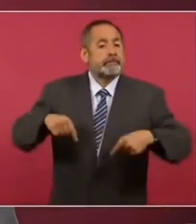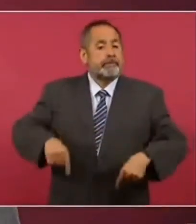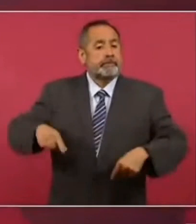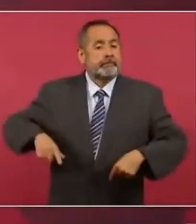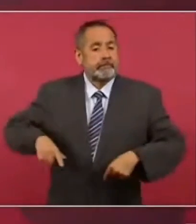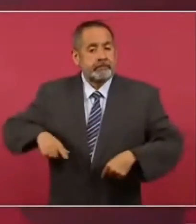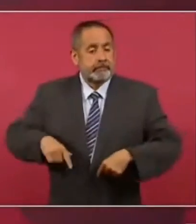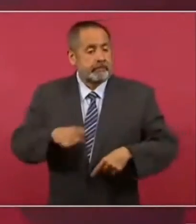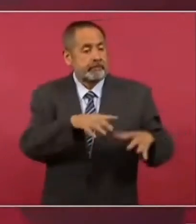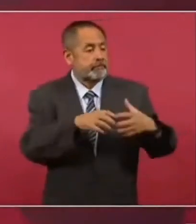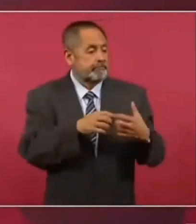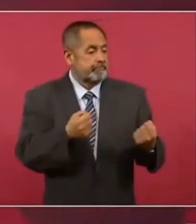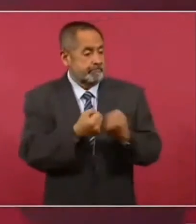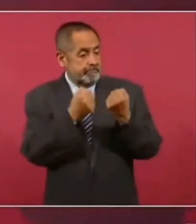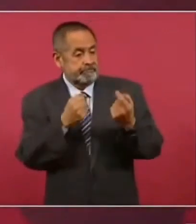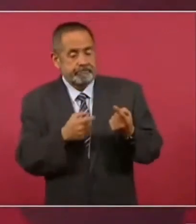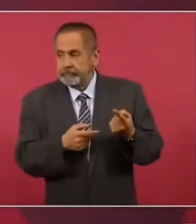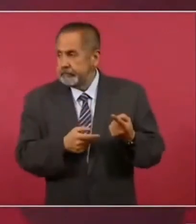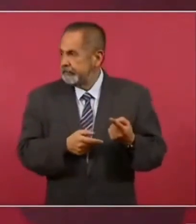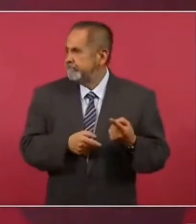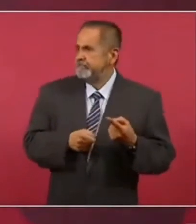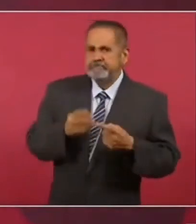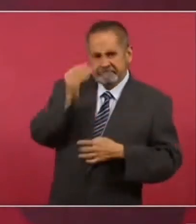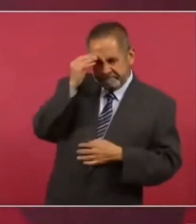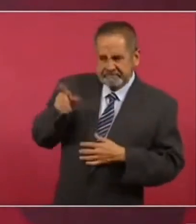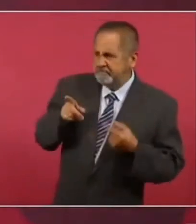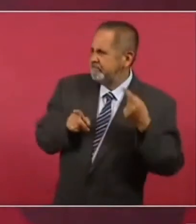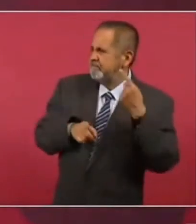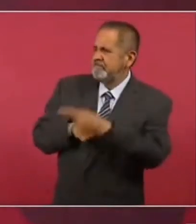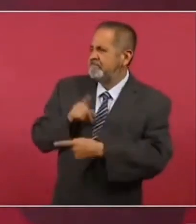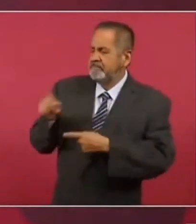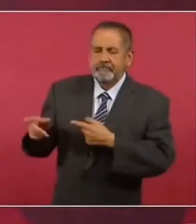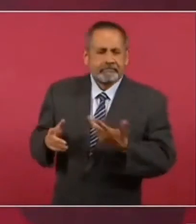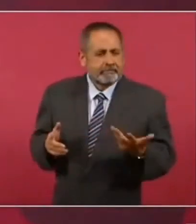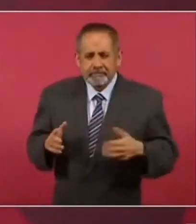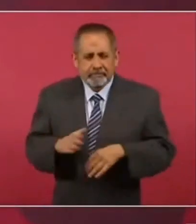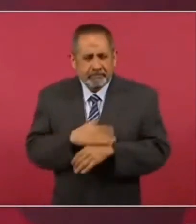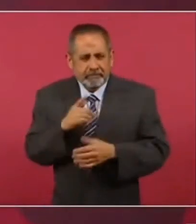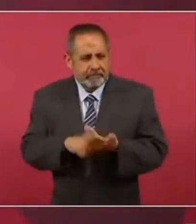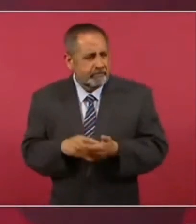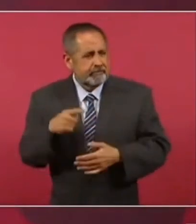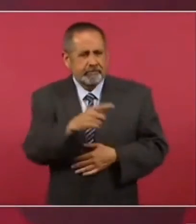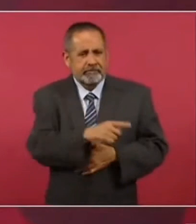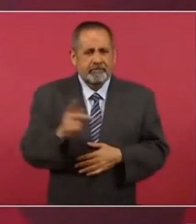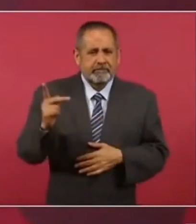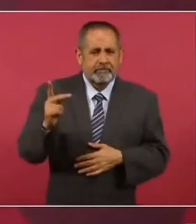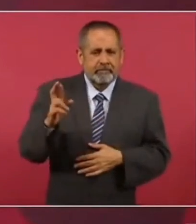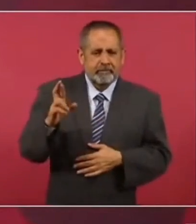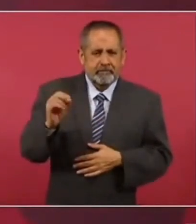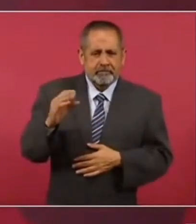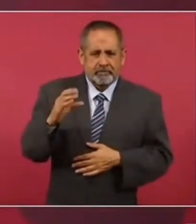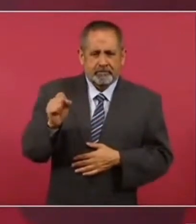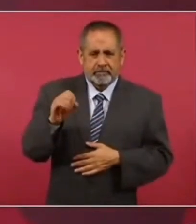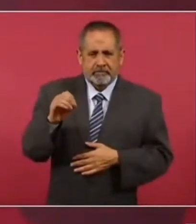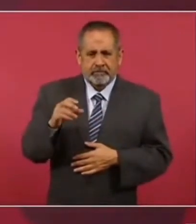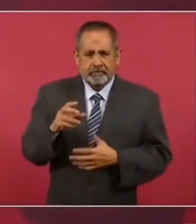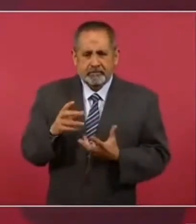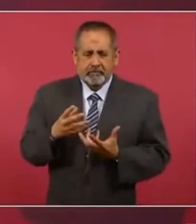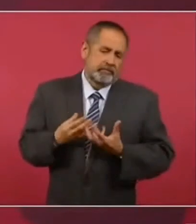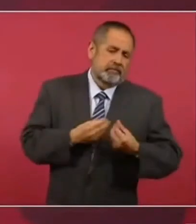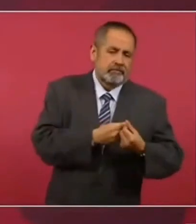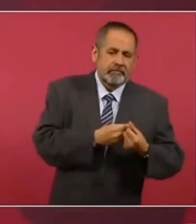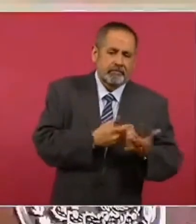la confrontación es porque proceso se derechizó